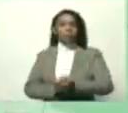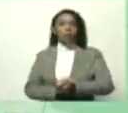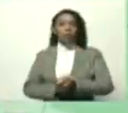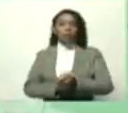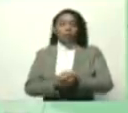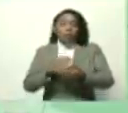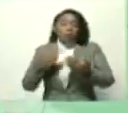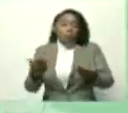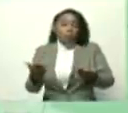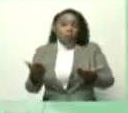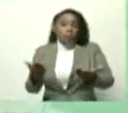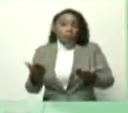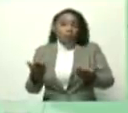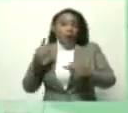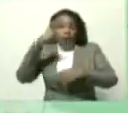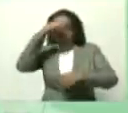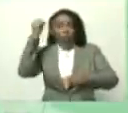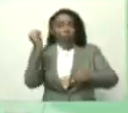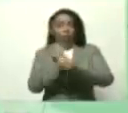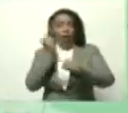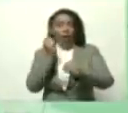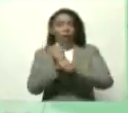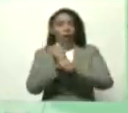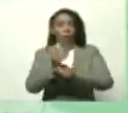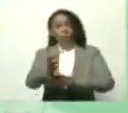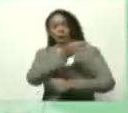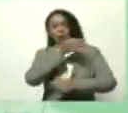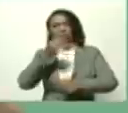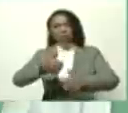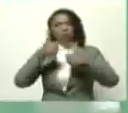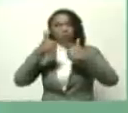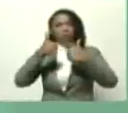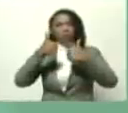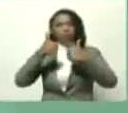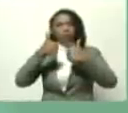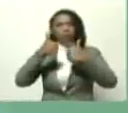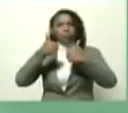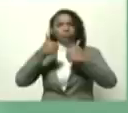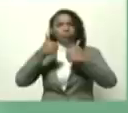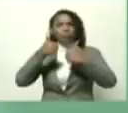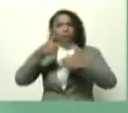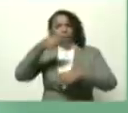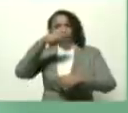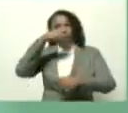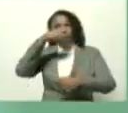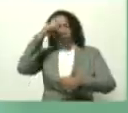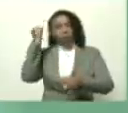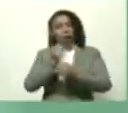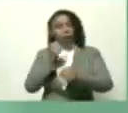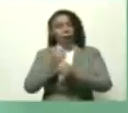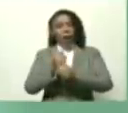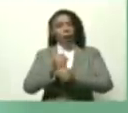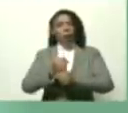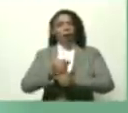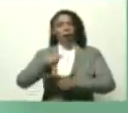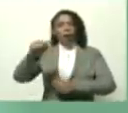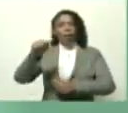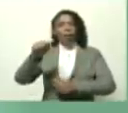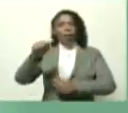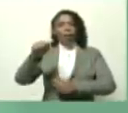eso, estas operaciones exitosas, las operaciones La